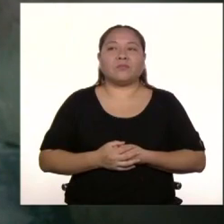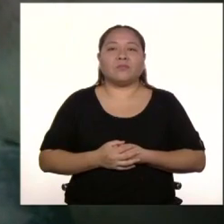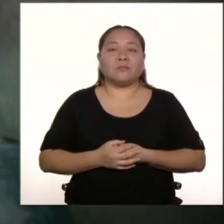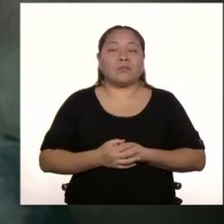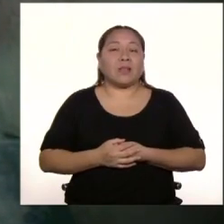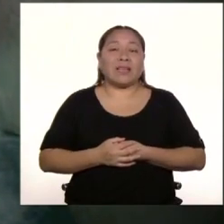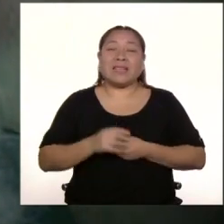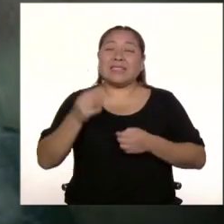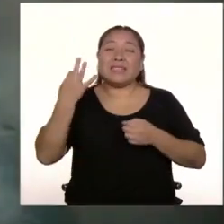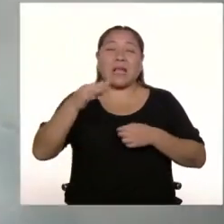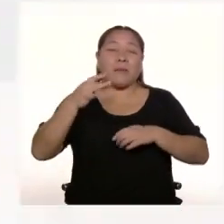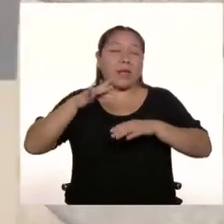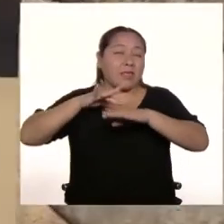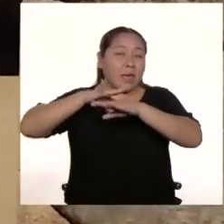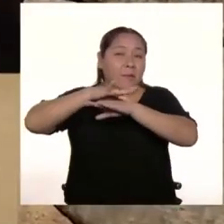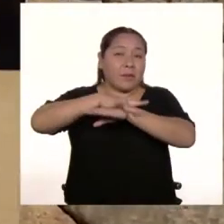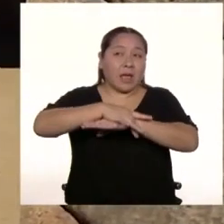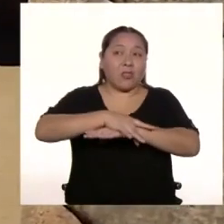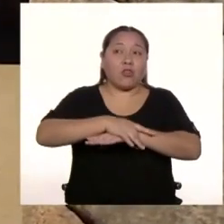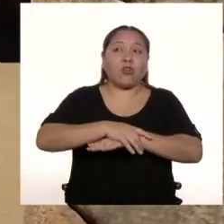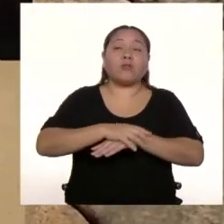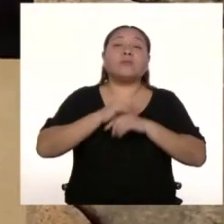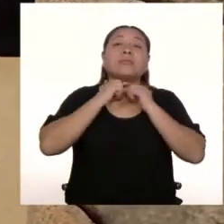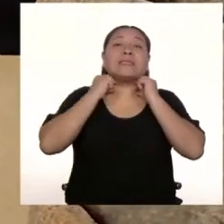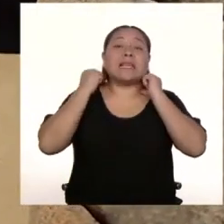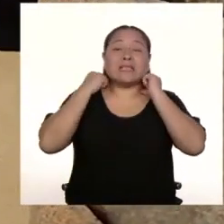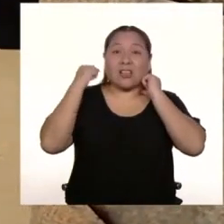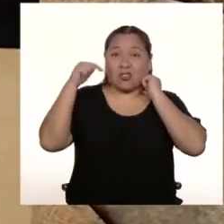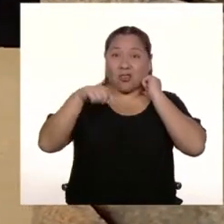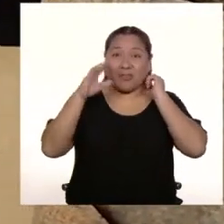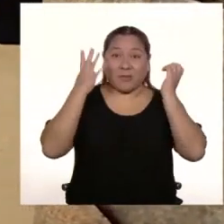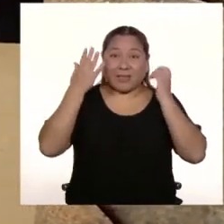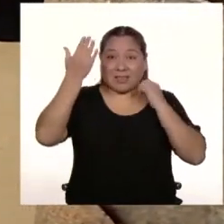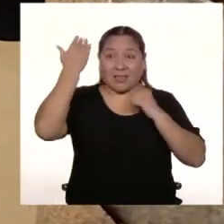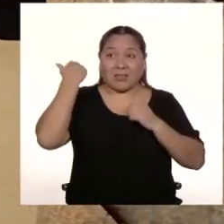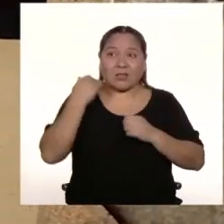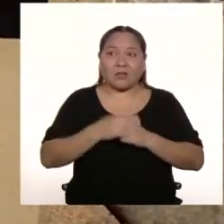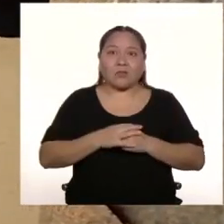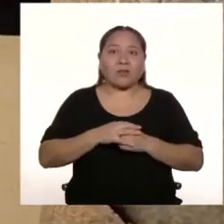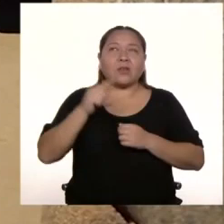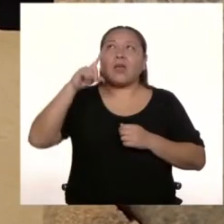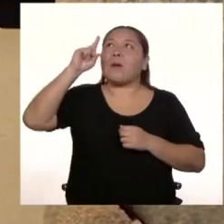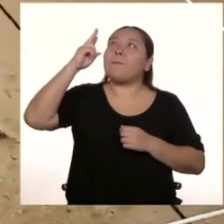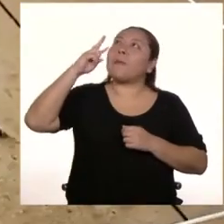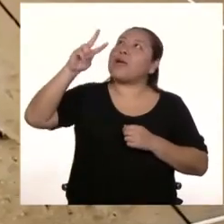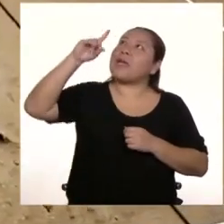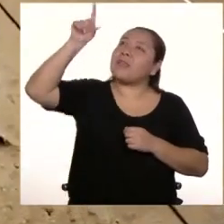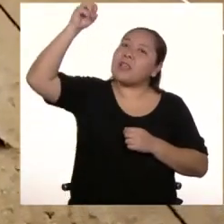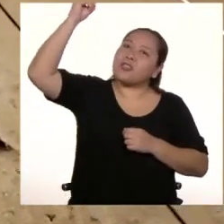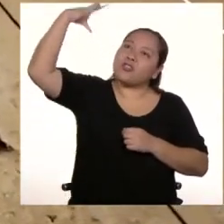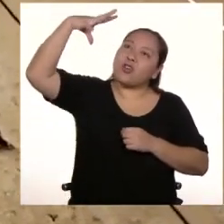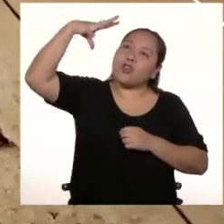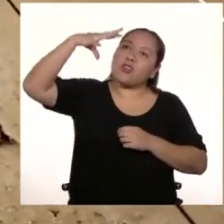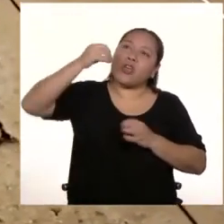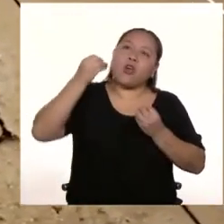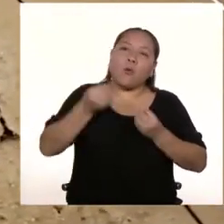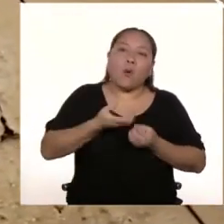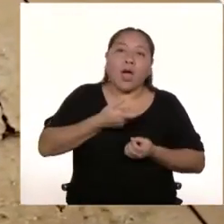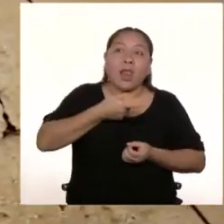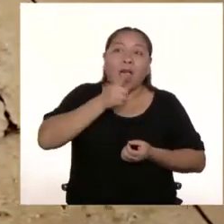Desde muy temprano, sacerdotes y astrónomos dedicados al culto solar estaban atentos al reflejo del sol en los espejos del